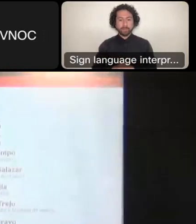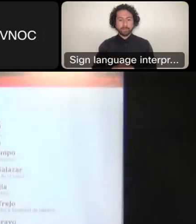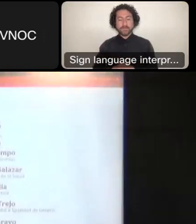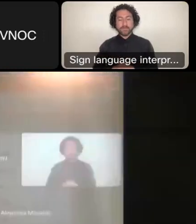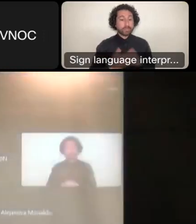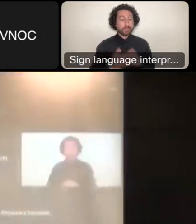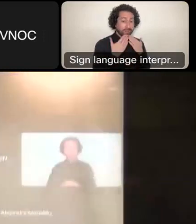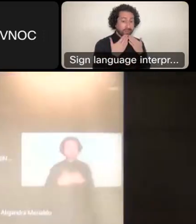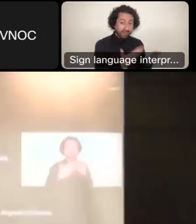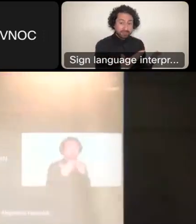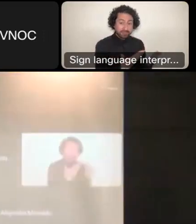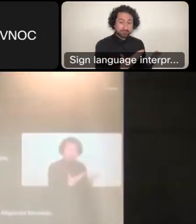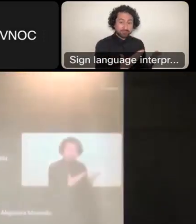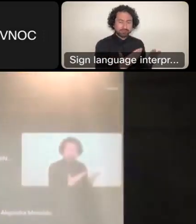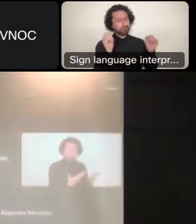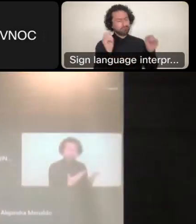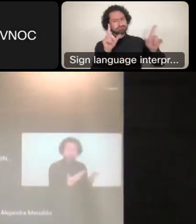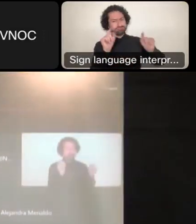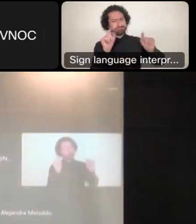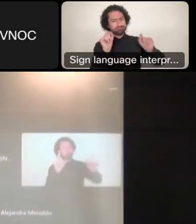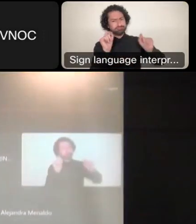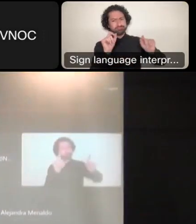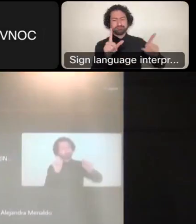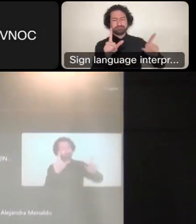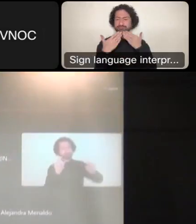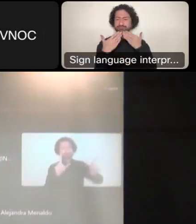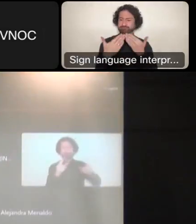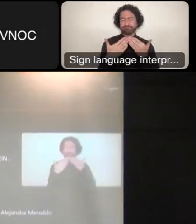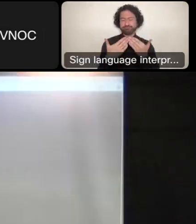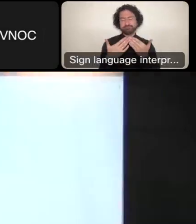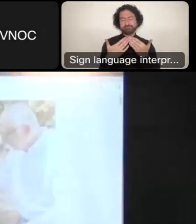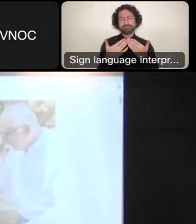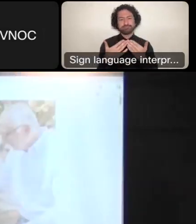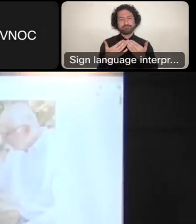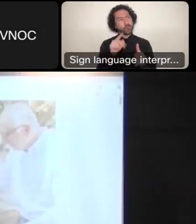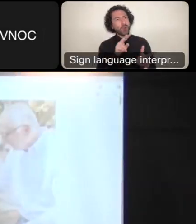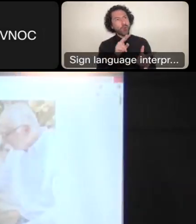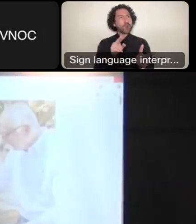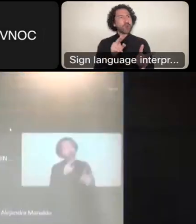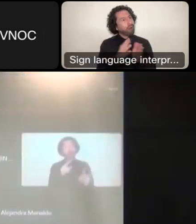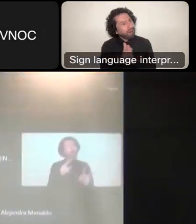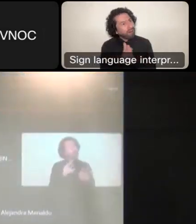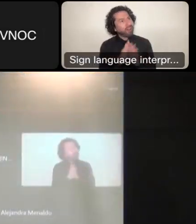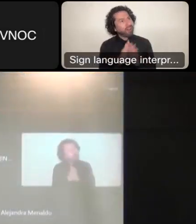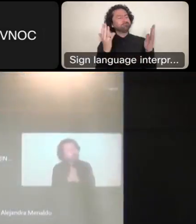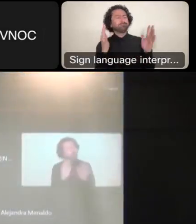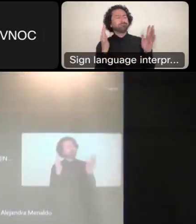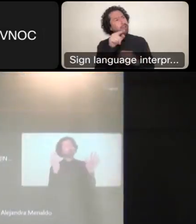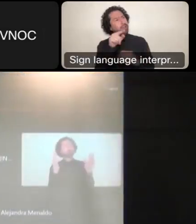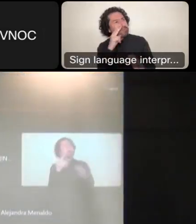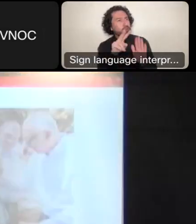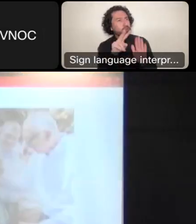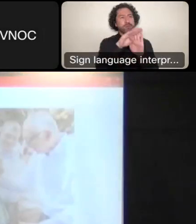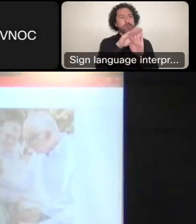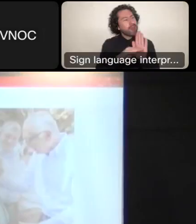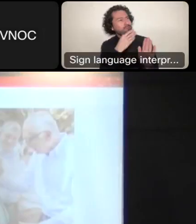Muchas gracias, Luis, por la presentación. Es bien esperanzador ver un programa como este que efectivamente tiene impacto en las